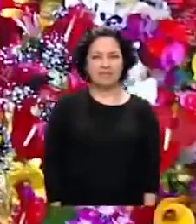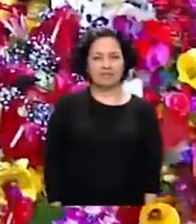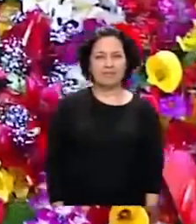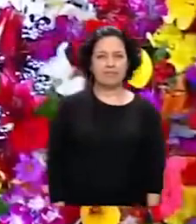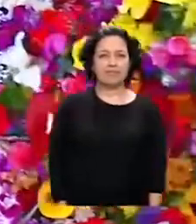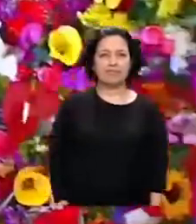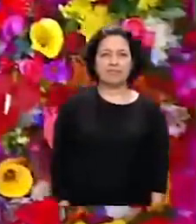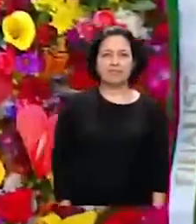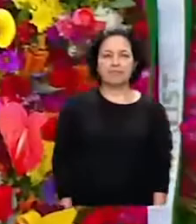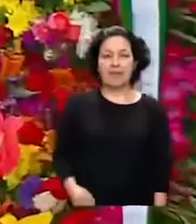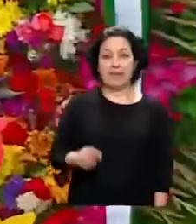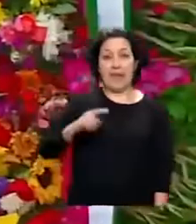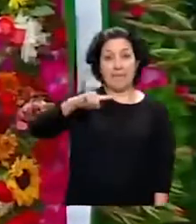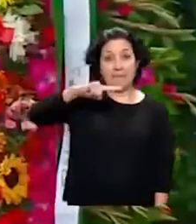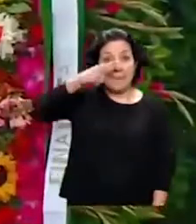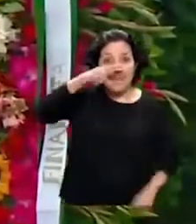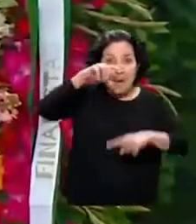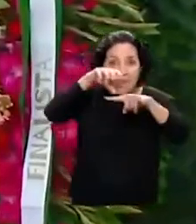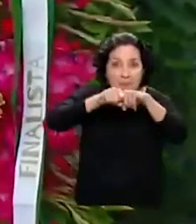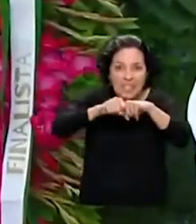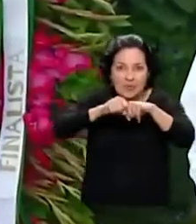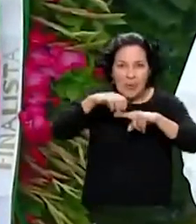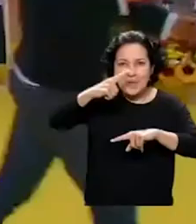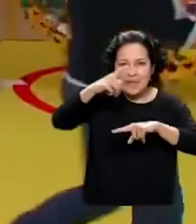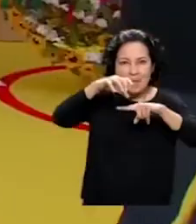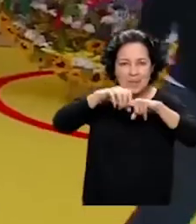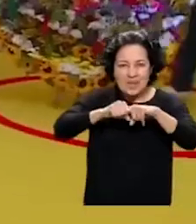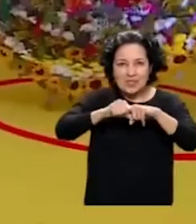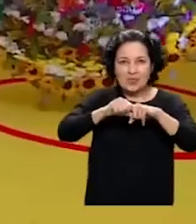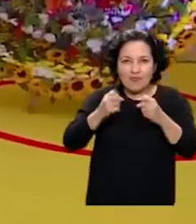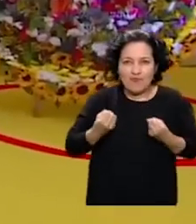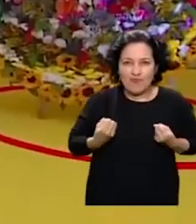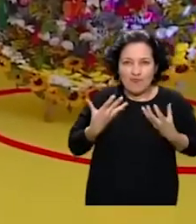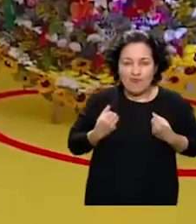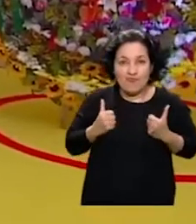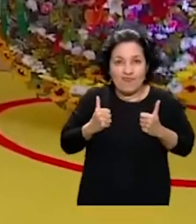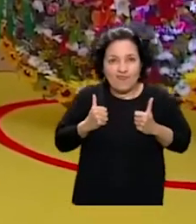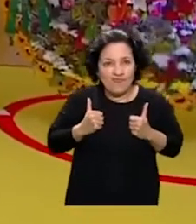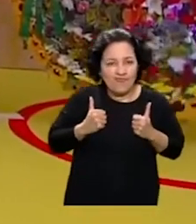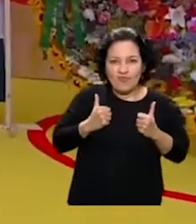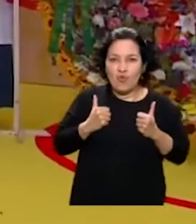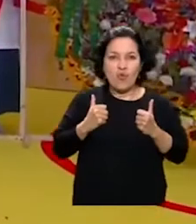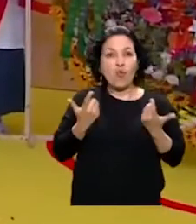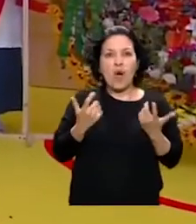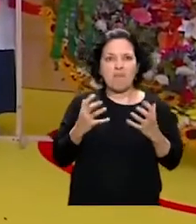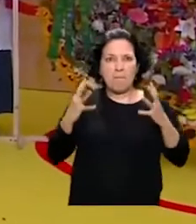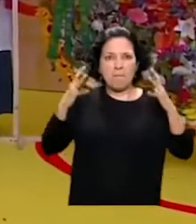Vamos entonces con el primer puesto. Primer puesto, silleta monumental.